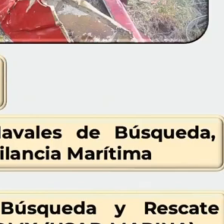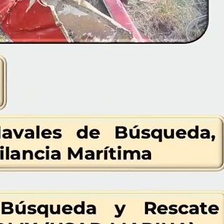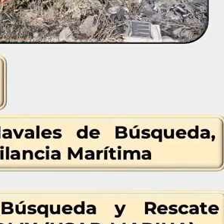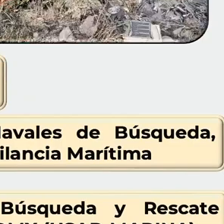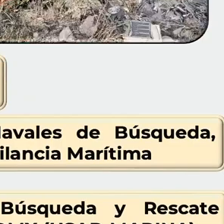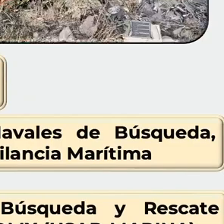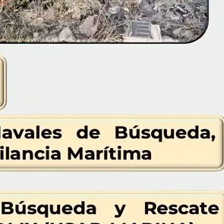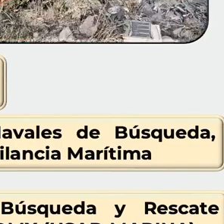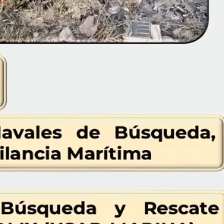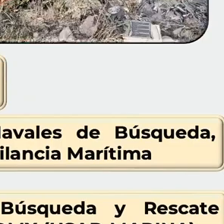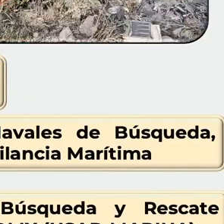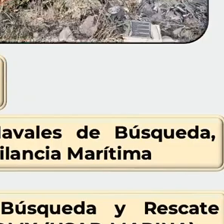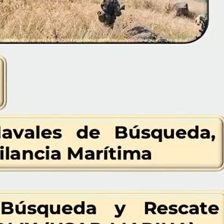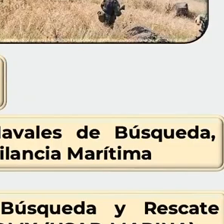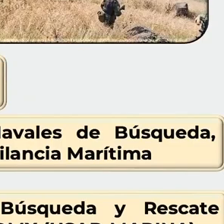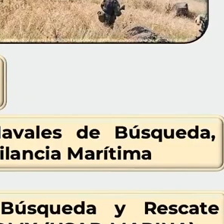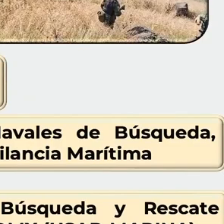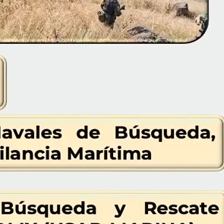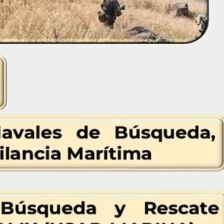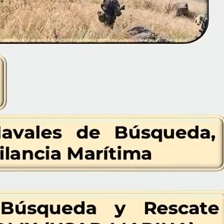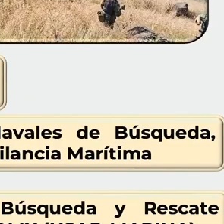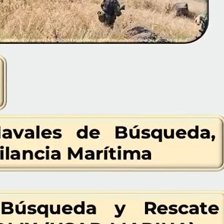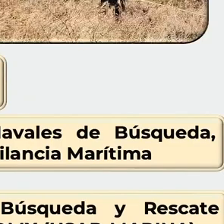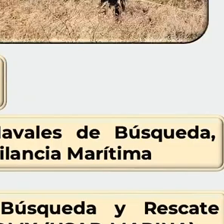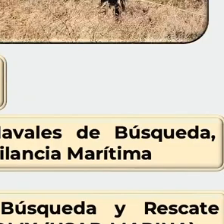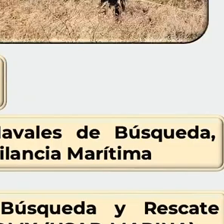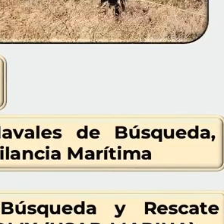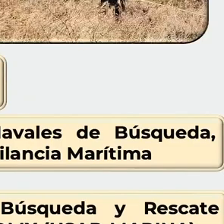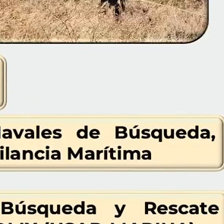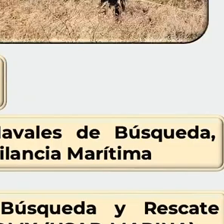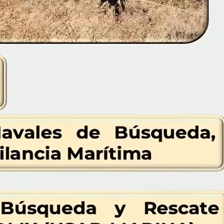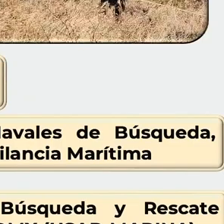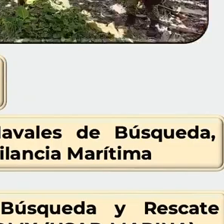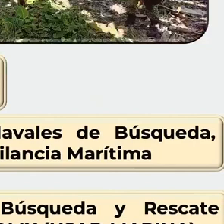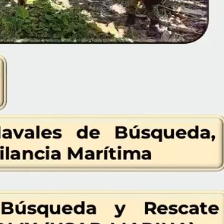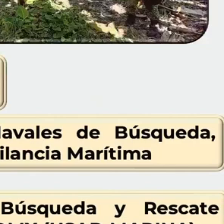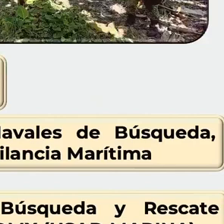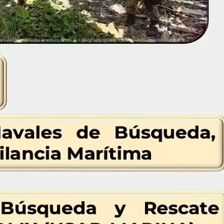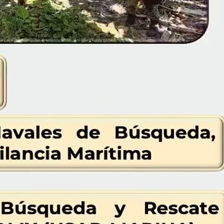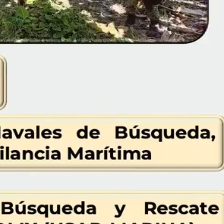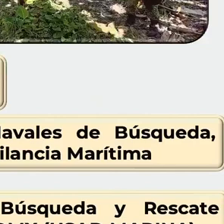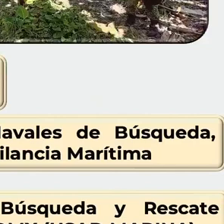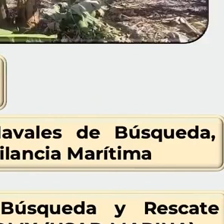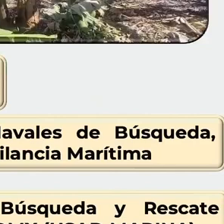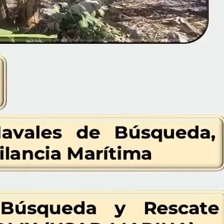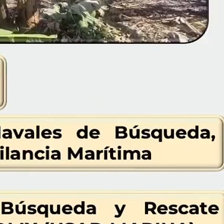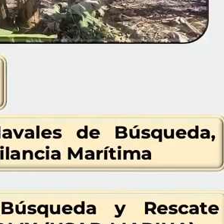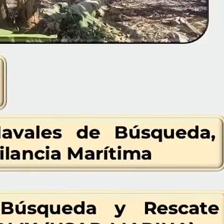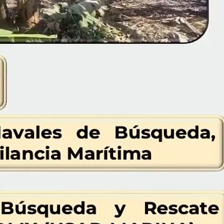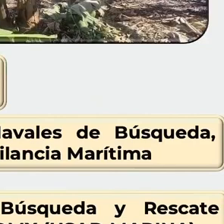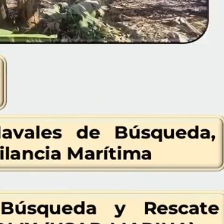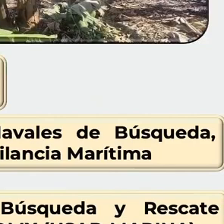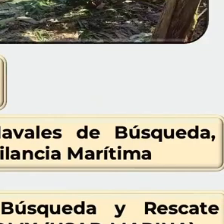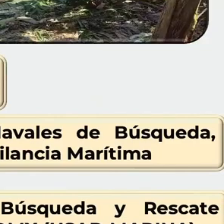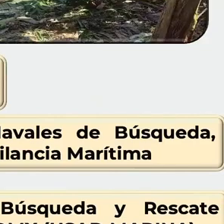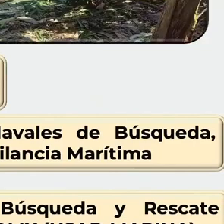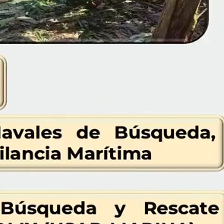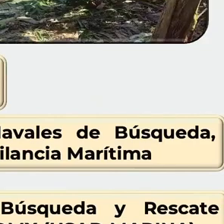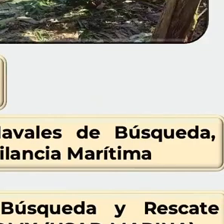operaciones, 56 rescates diversos, 15 evacuaciones médicas y 2 accidentes aéreos, donde